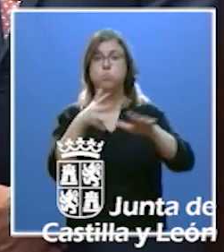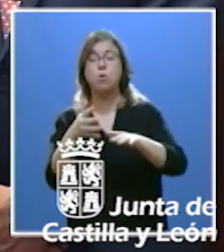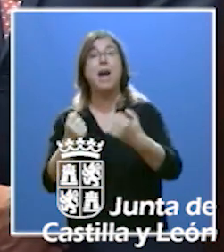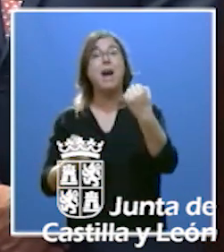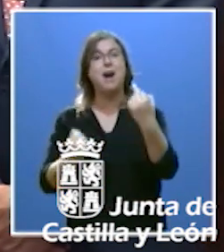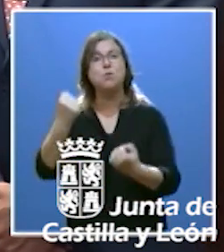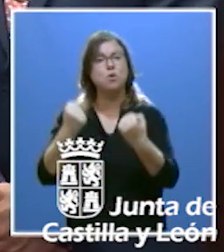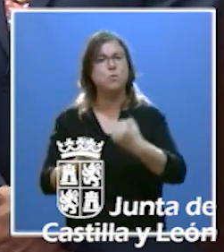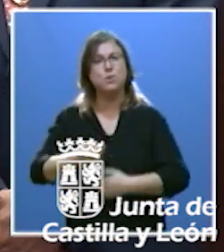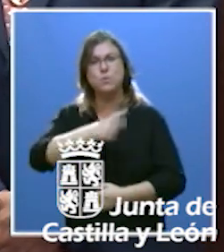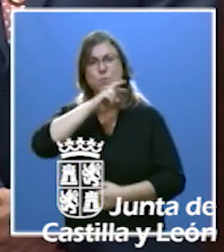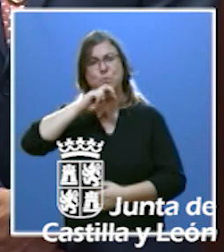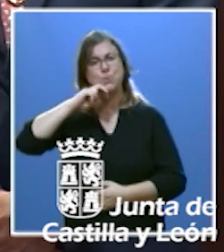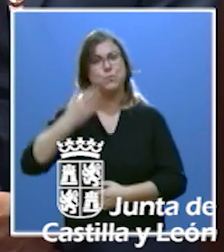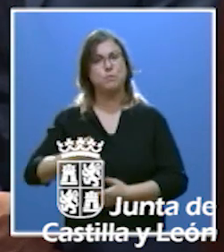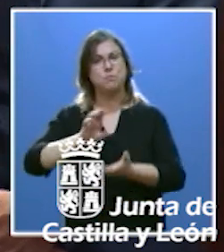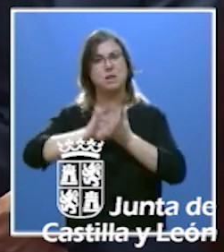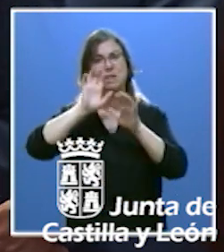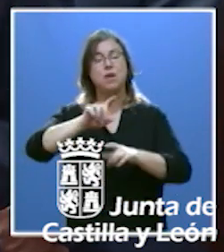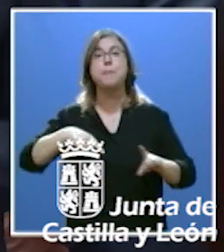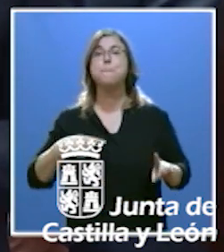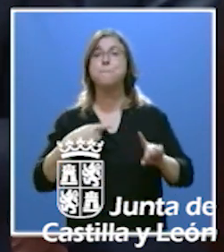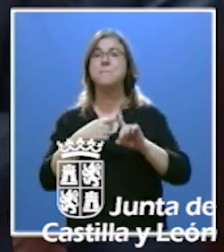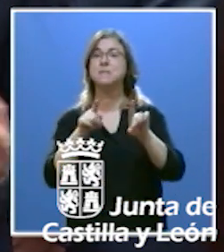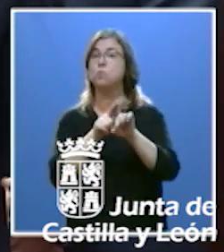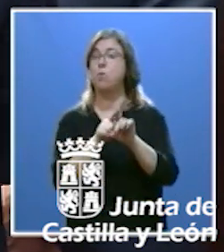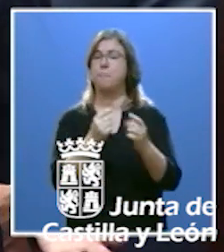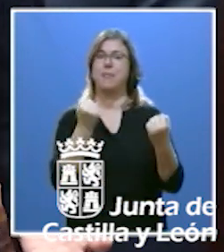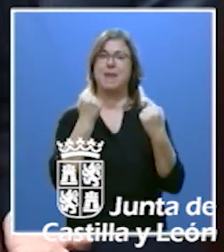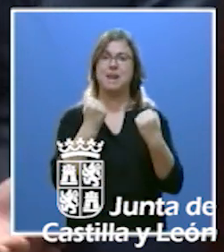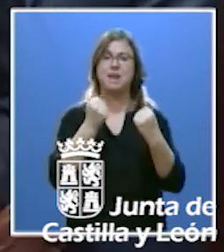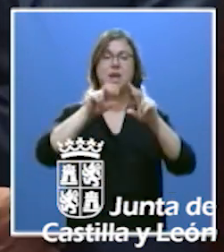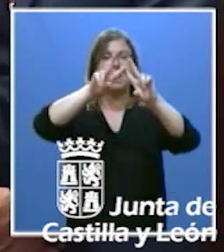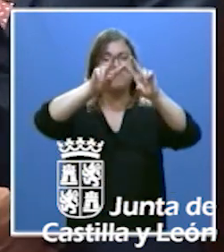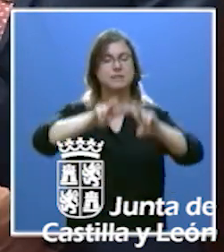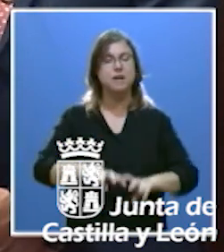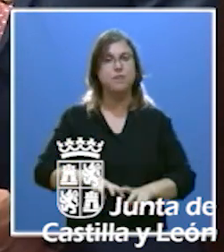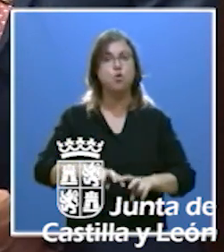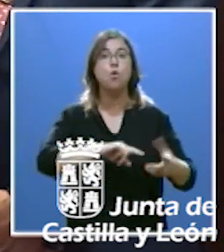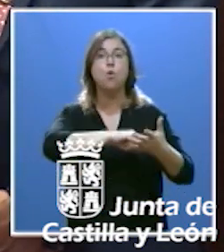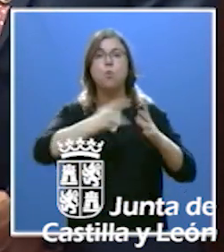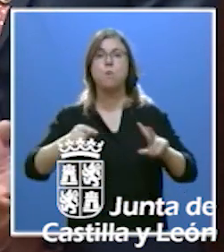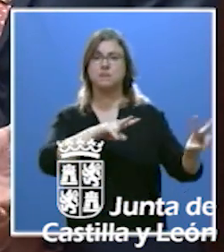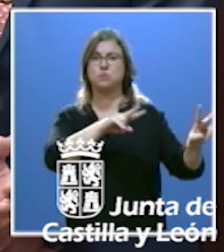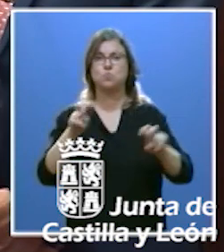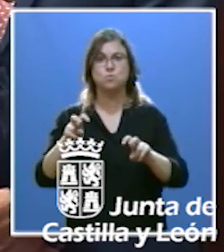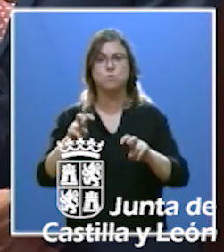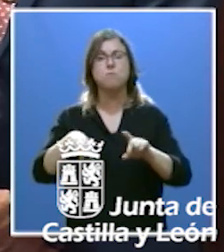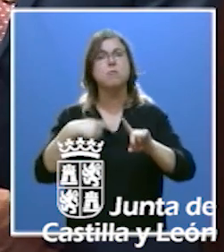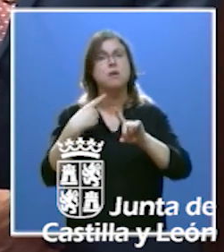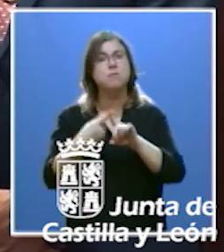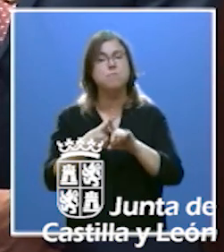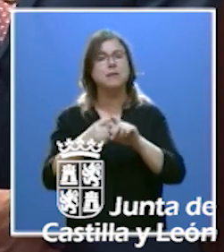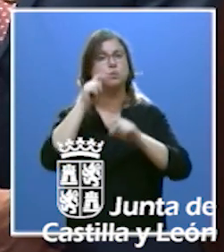tan importante en Castilla y León, pero también la energía, la investigación, las nuevas tecnologías, el turismo,